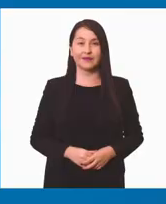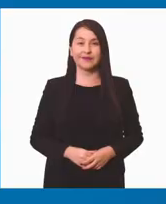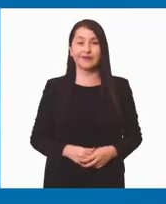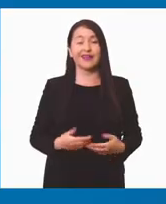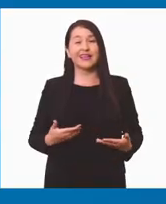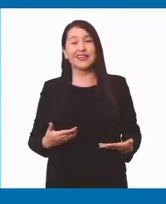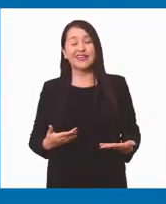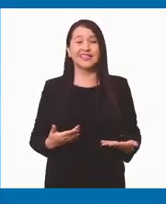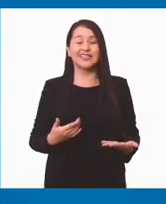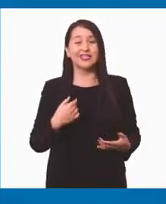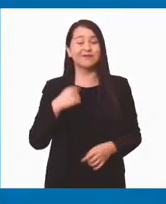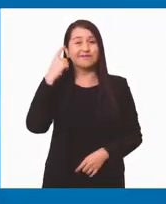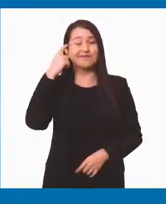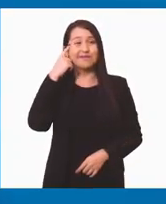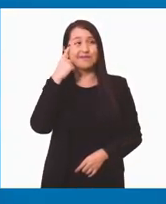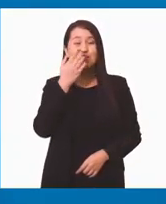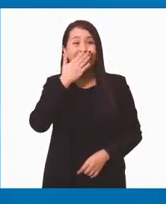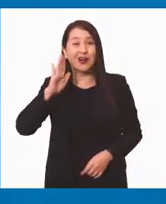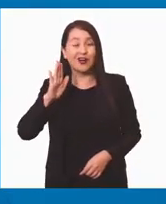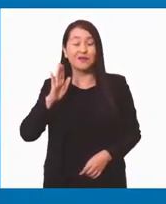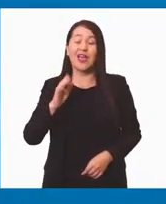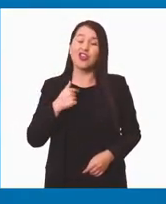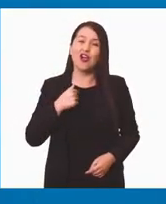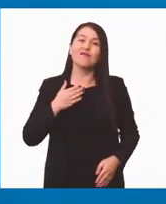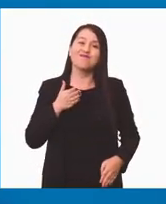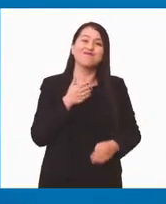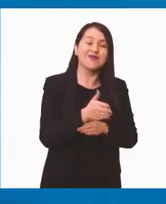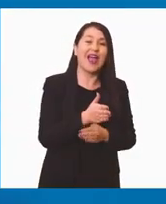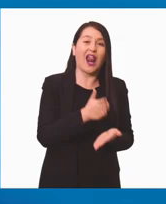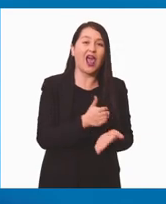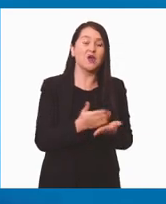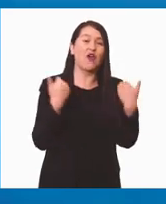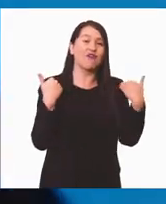¡Ah! En mi mente resultaba mucho mejor. Quizás no debí faltar a las clases de educación física.